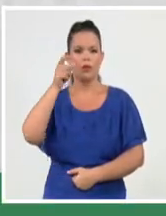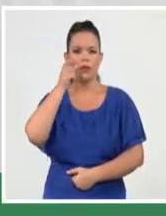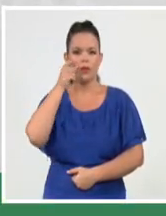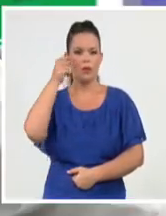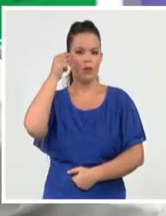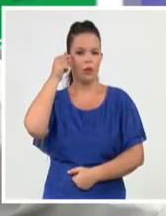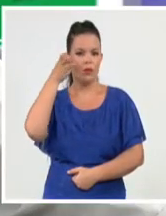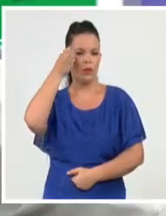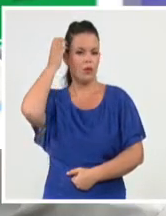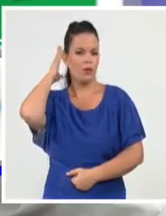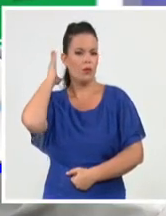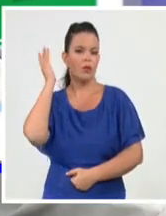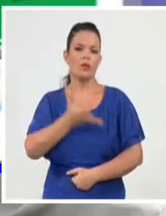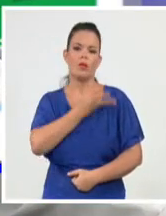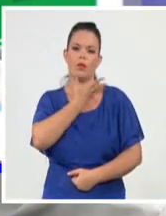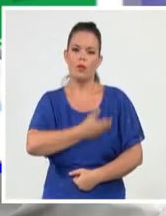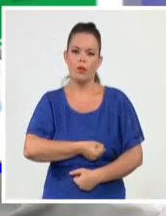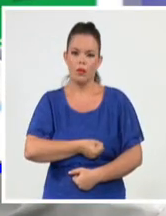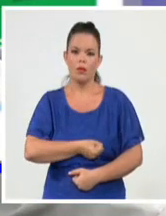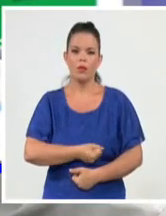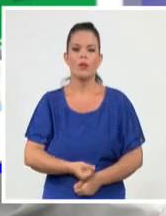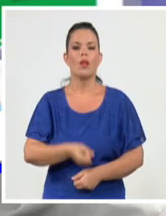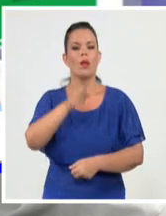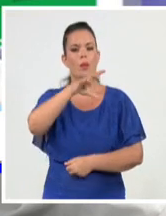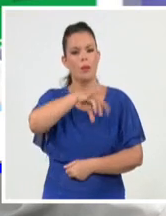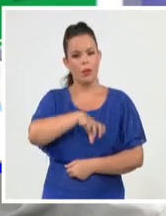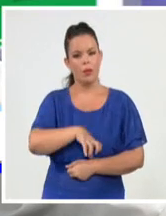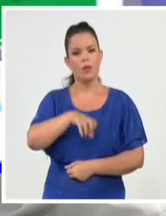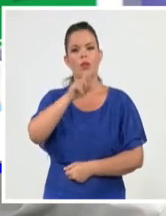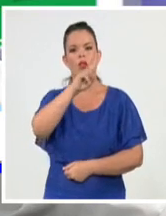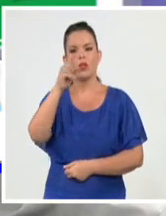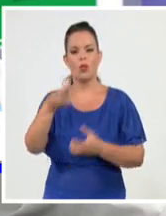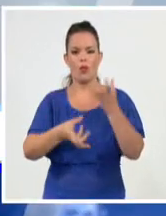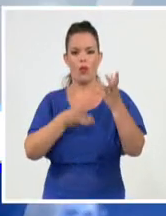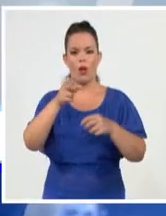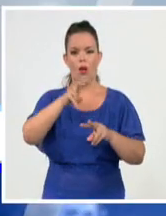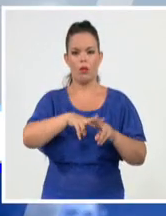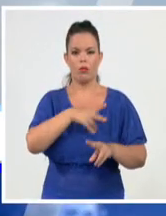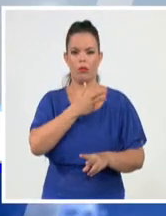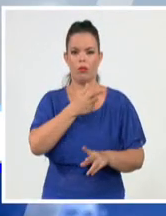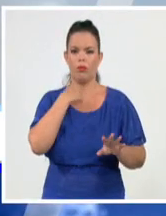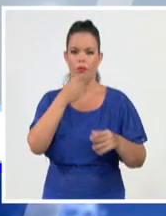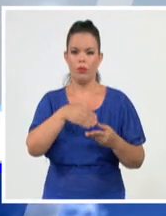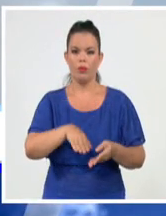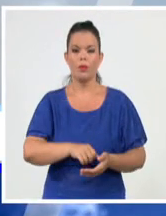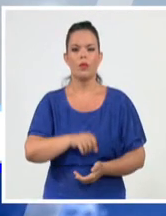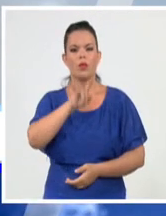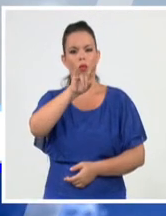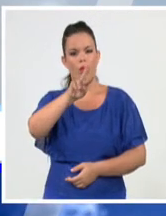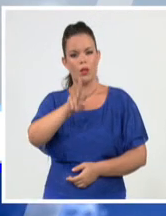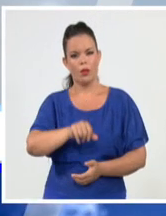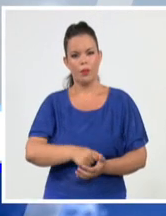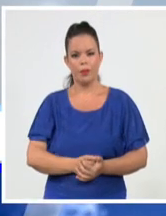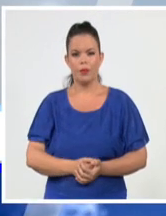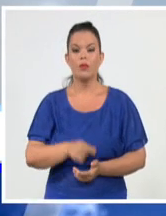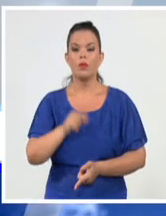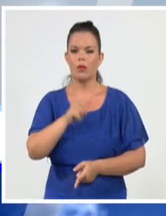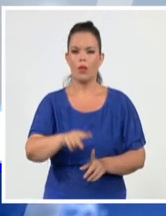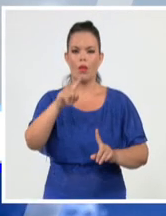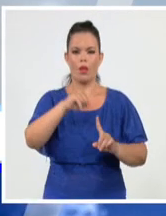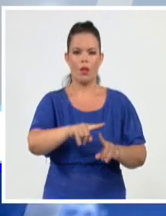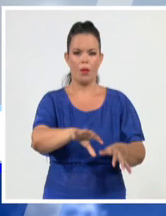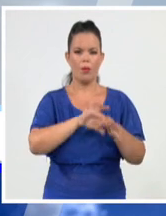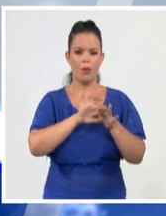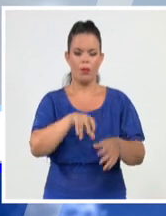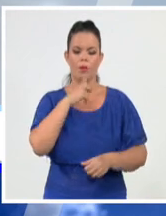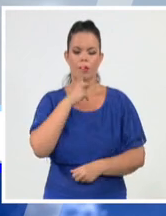personas. Pinar del Río, Cienfuegos y La Habana son los territorios con mayor número de contagios en la jornada. En las terapias intensivas se atienden